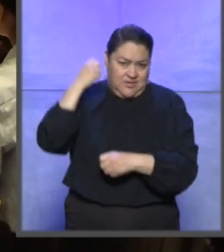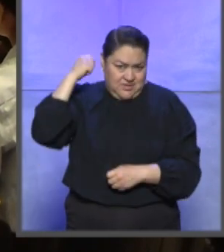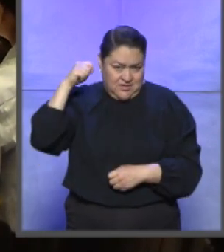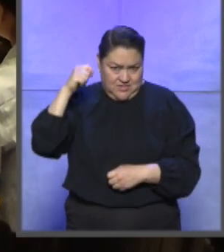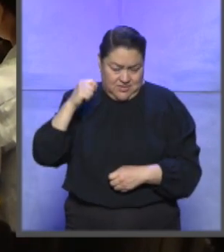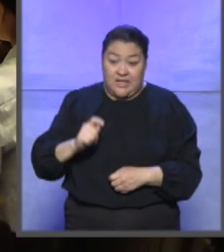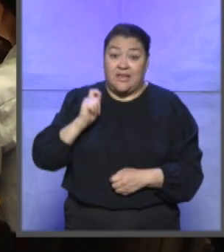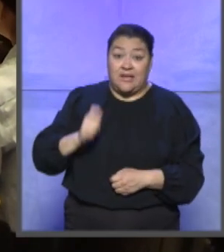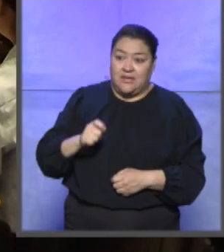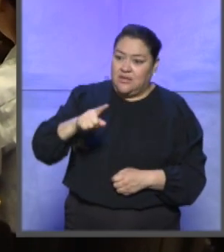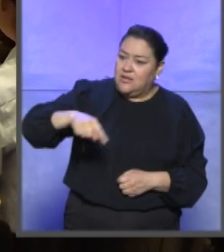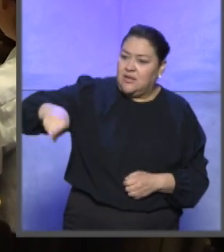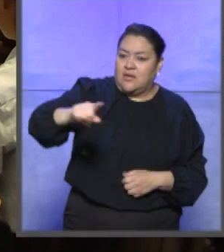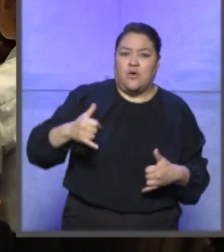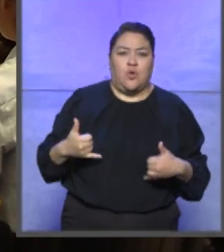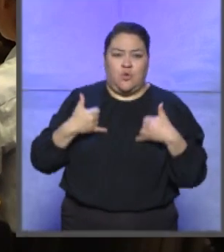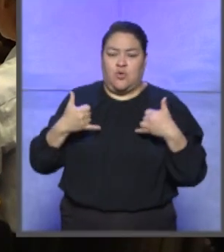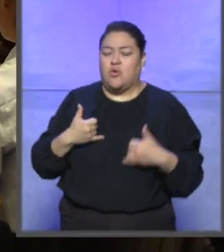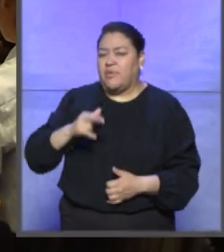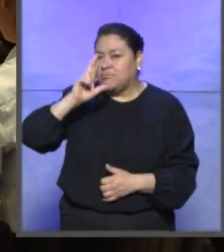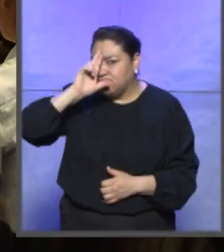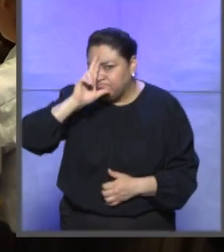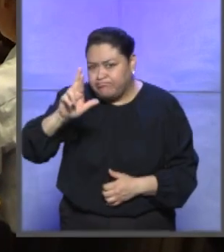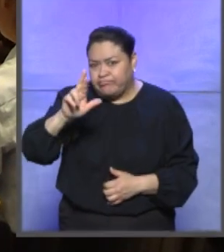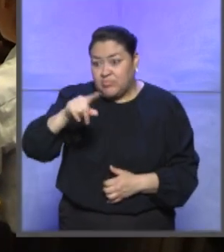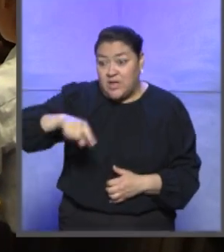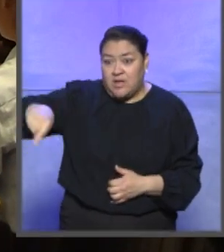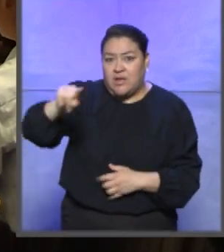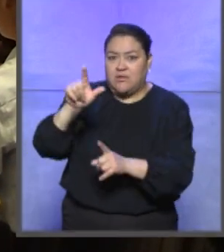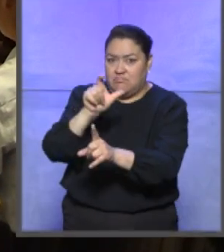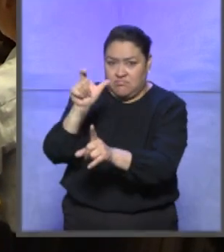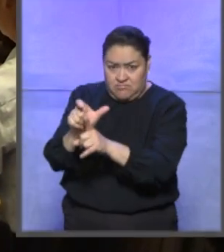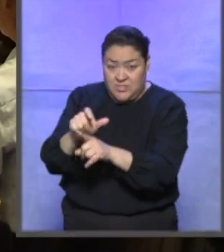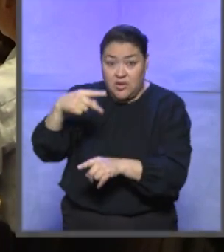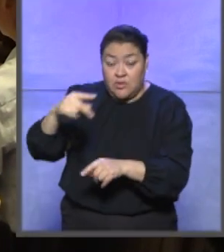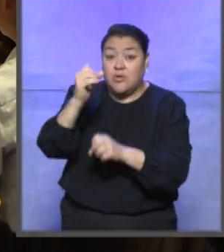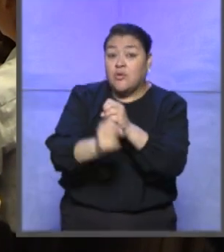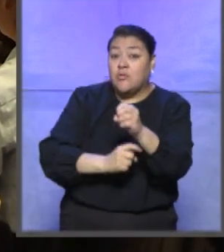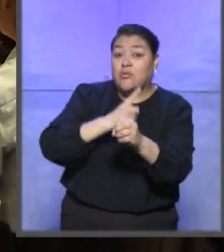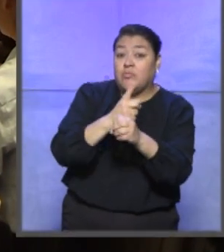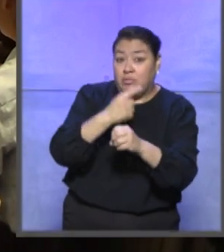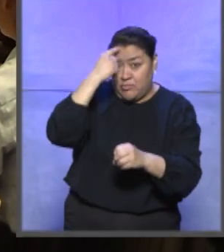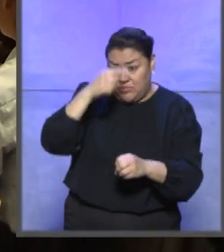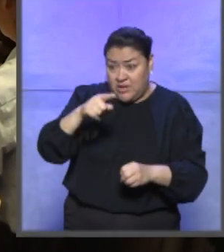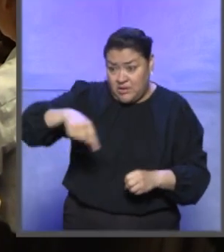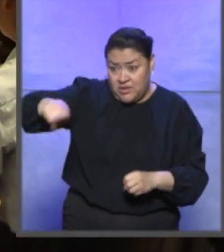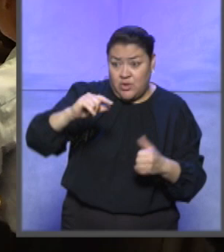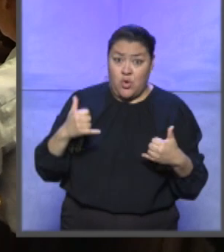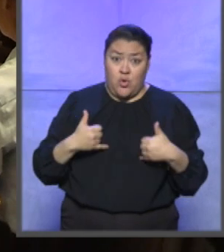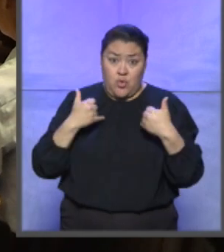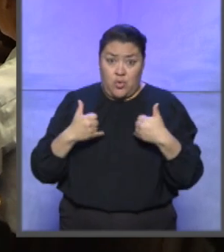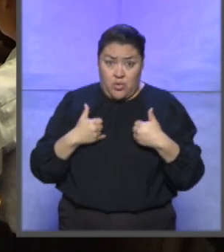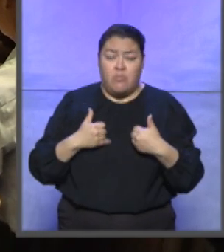ha reconocido el trabajo de las personas jóvenes al brindarle oportunidades para que